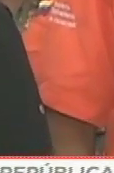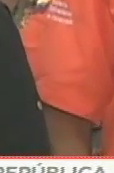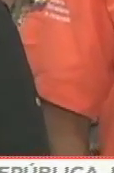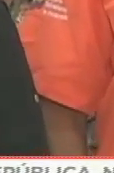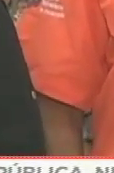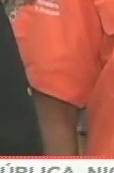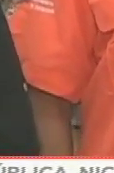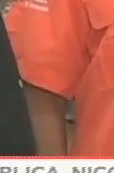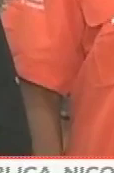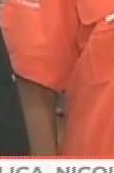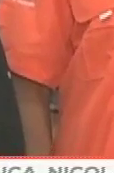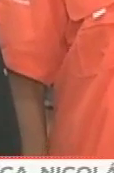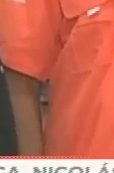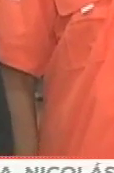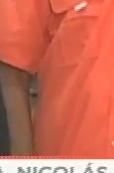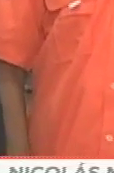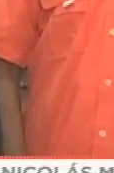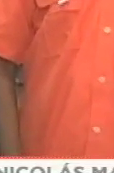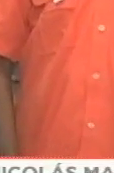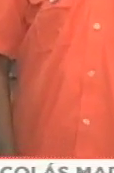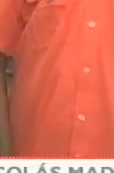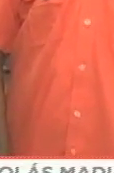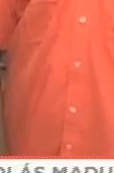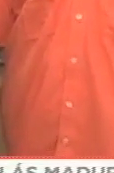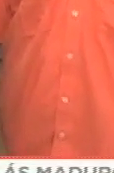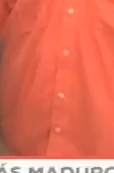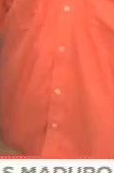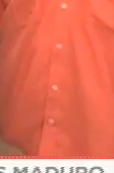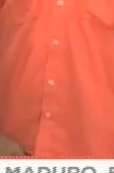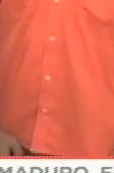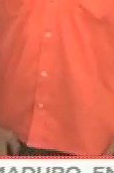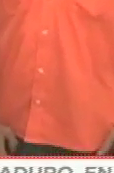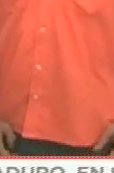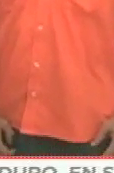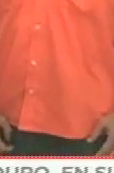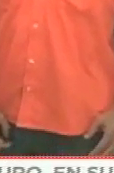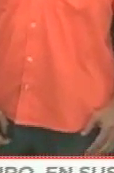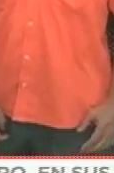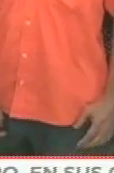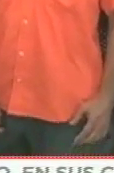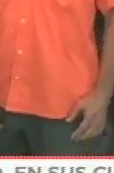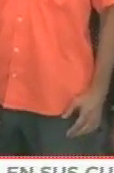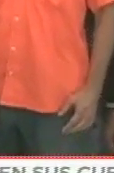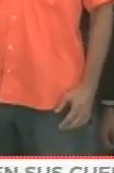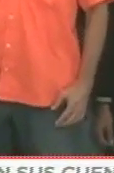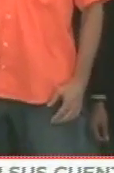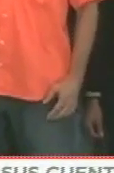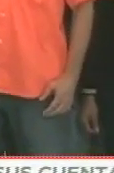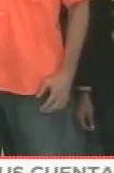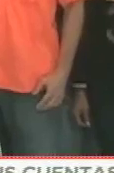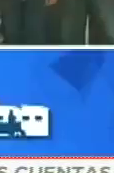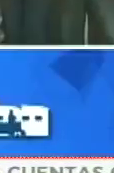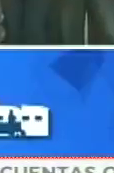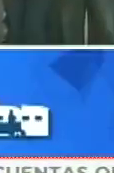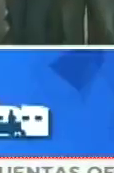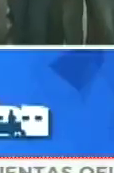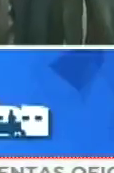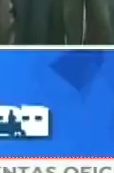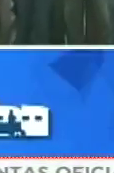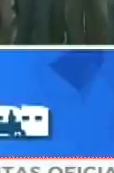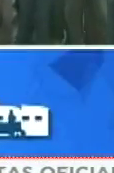Sistema Nacional de Ciencia, Tecnología, Innovación y Telecomunicaciones al servicio del pueblo, orgullosamente